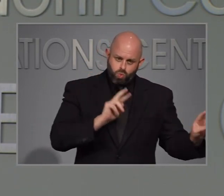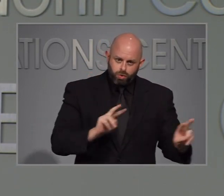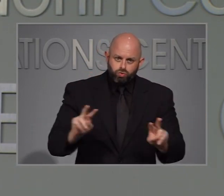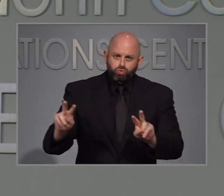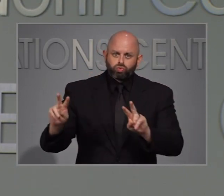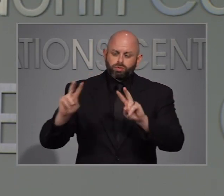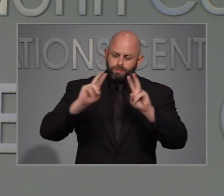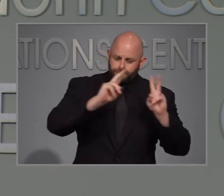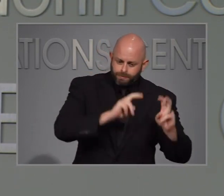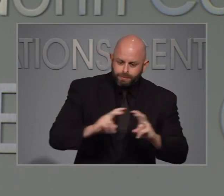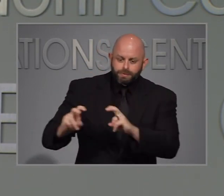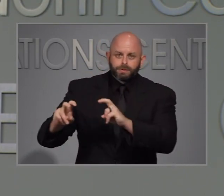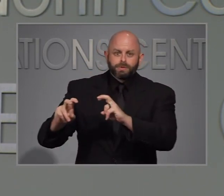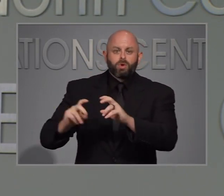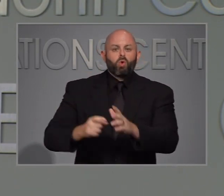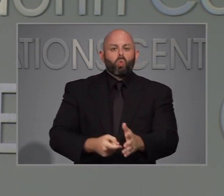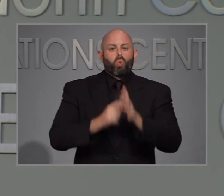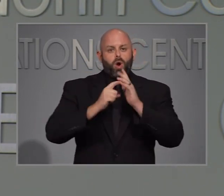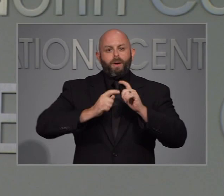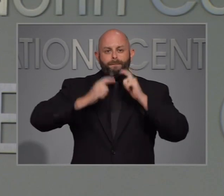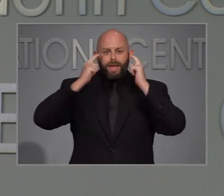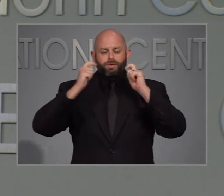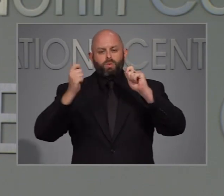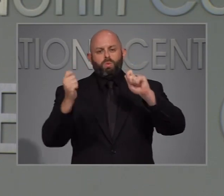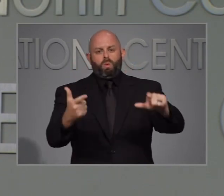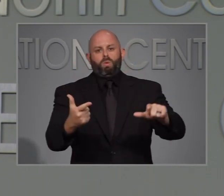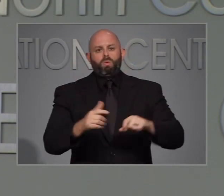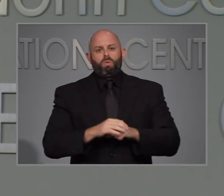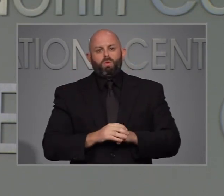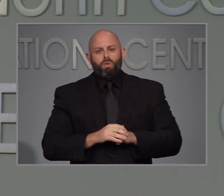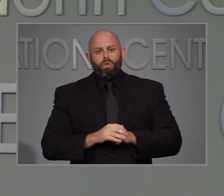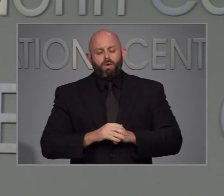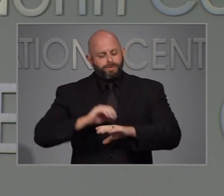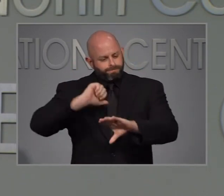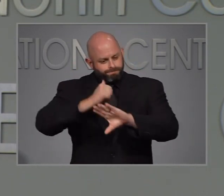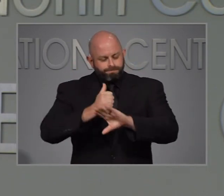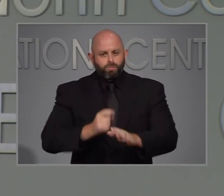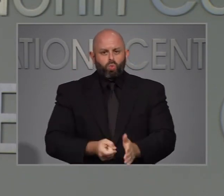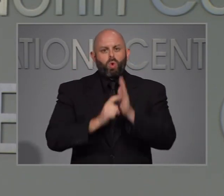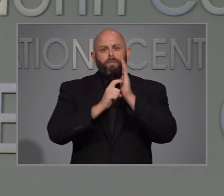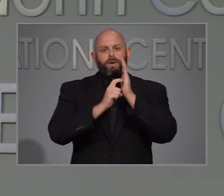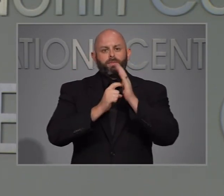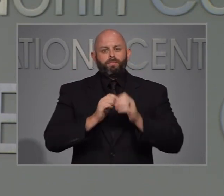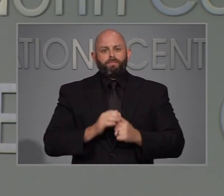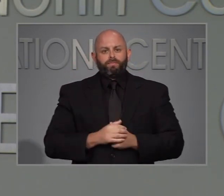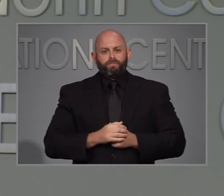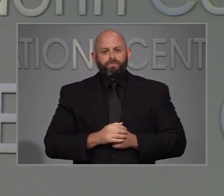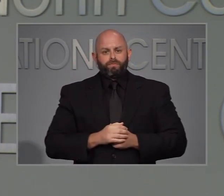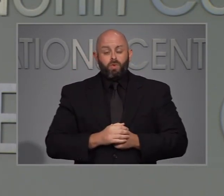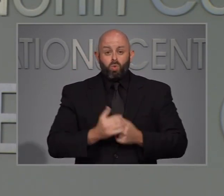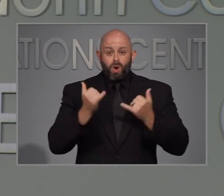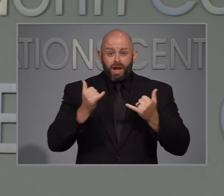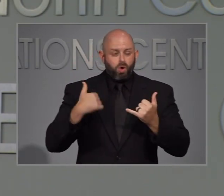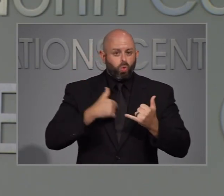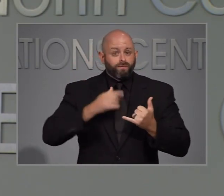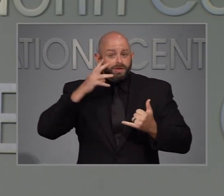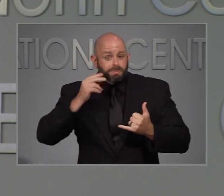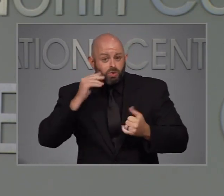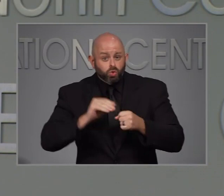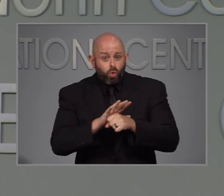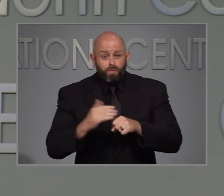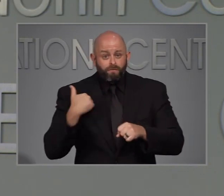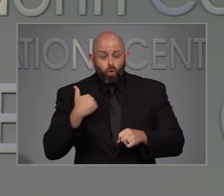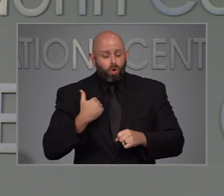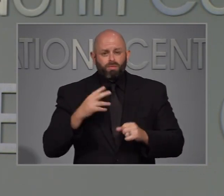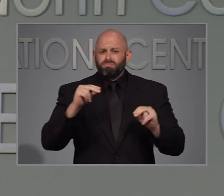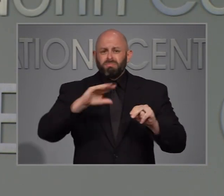para no pasar a la siguiente fase y requerir, exigir que lleven una mascarilla. Estamos en una